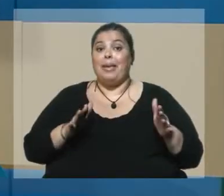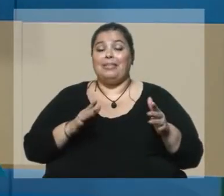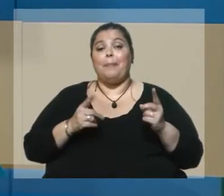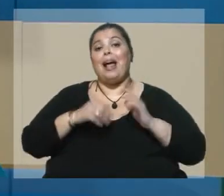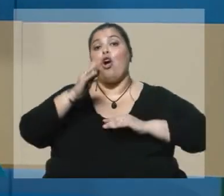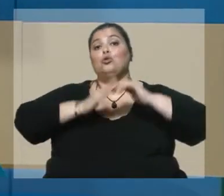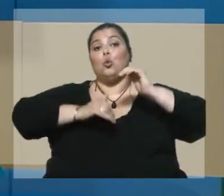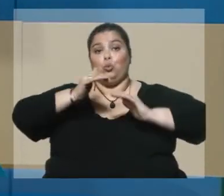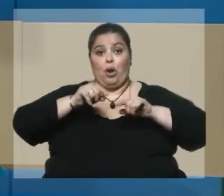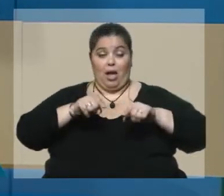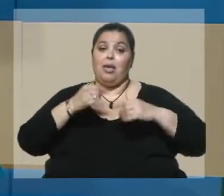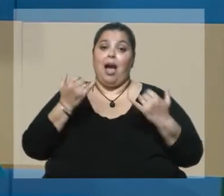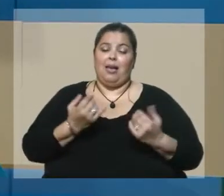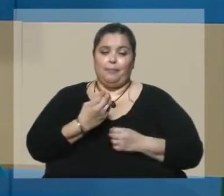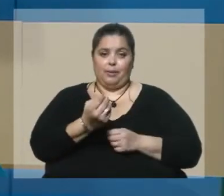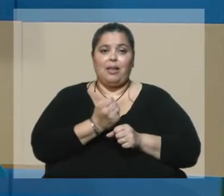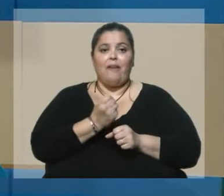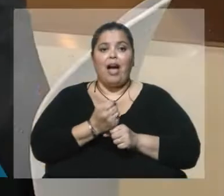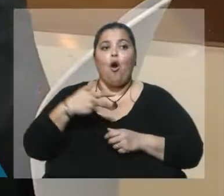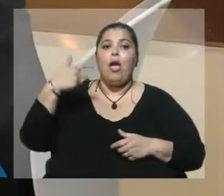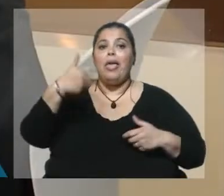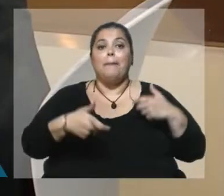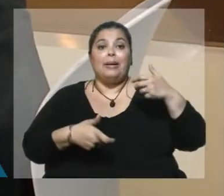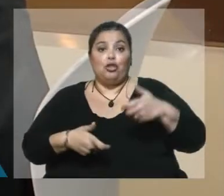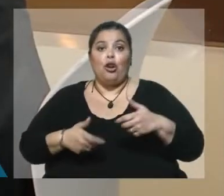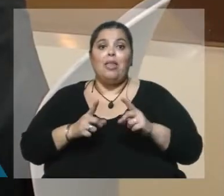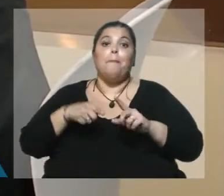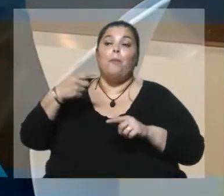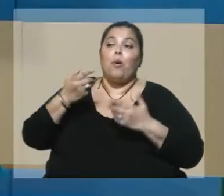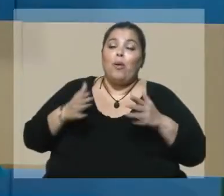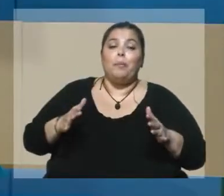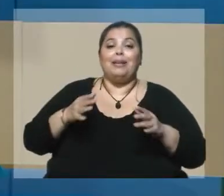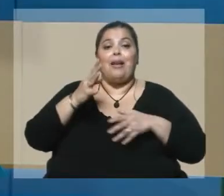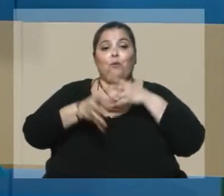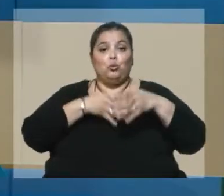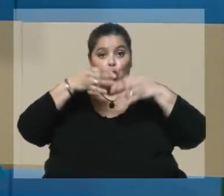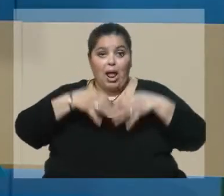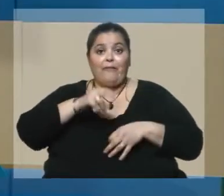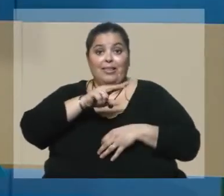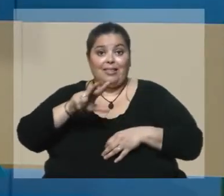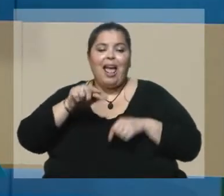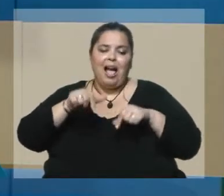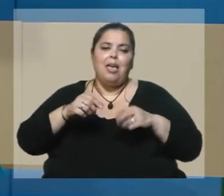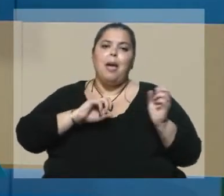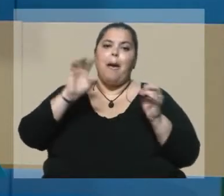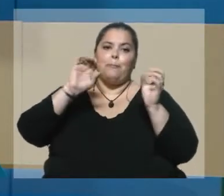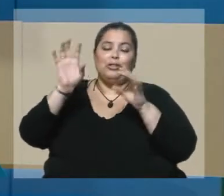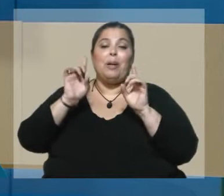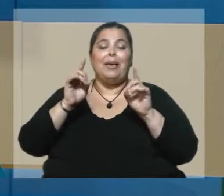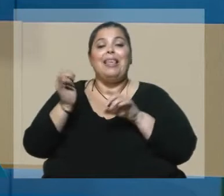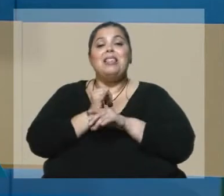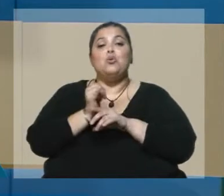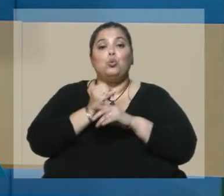de construcción y y inversión No y después más 2023 va a pegar por el lado de las exportaciones y de la industria